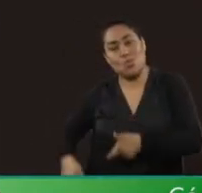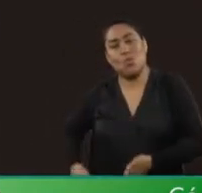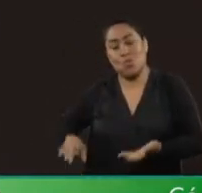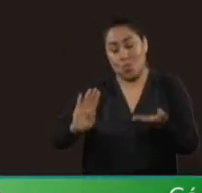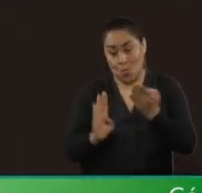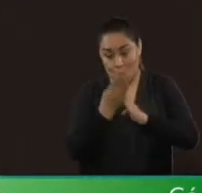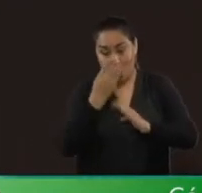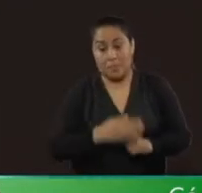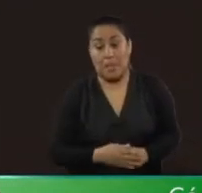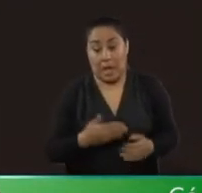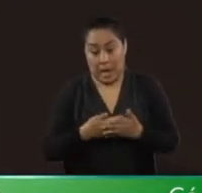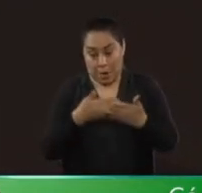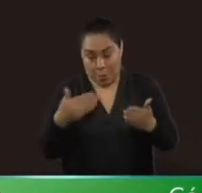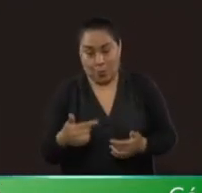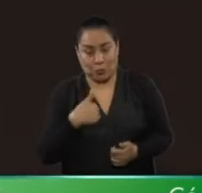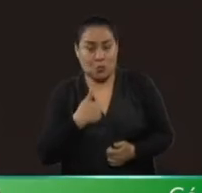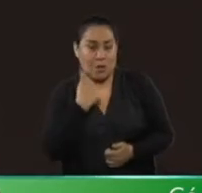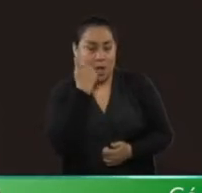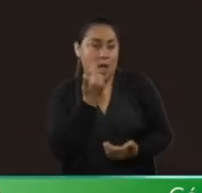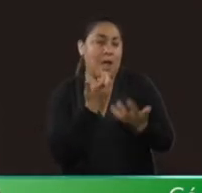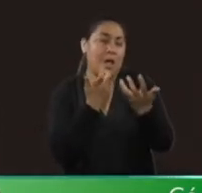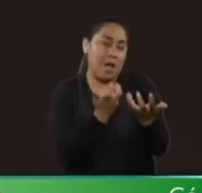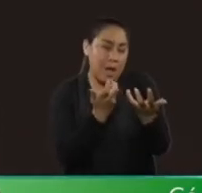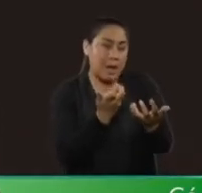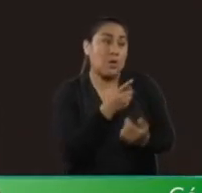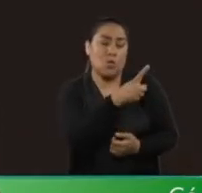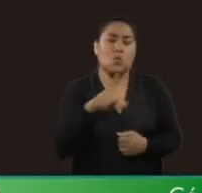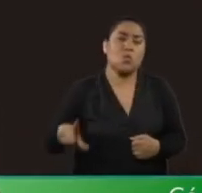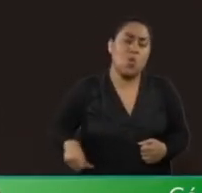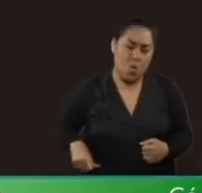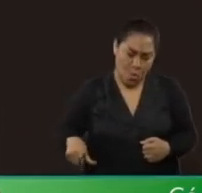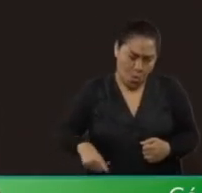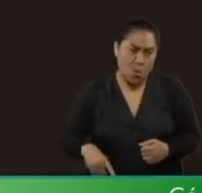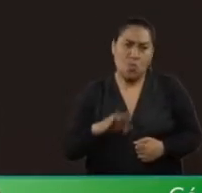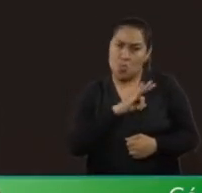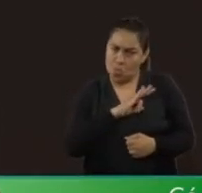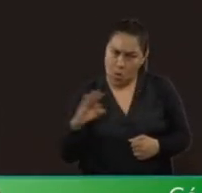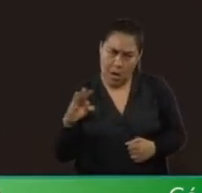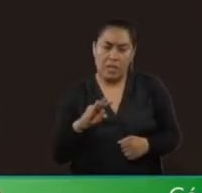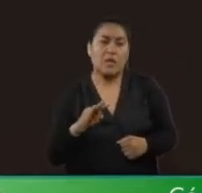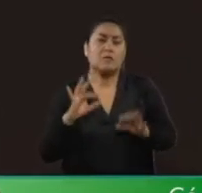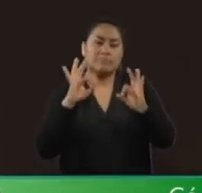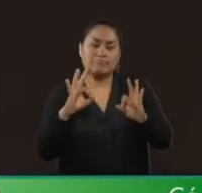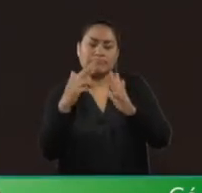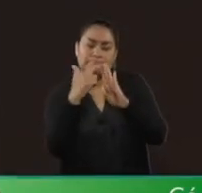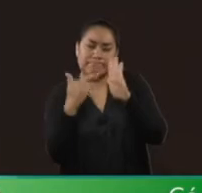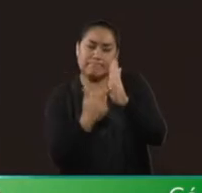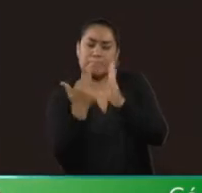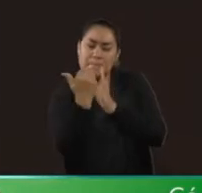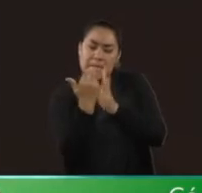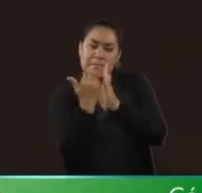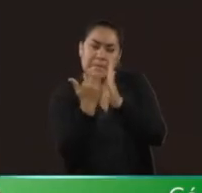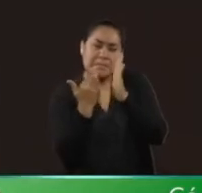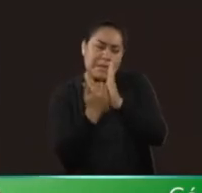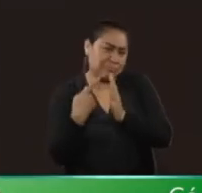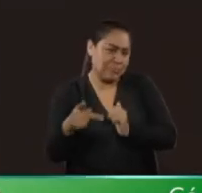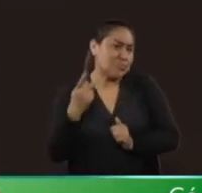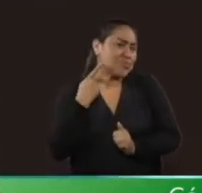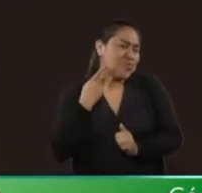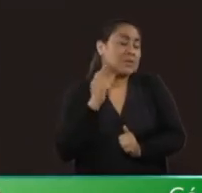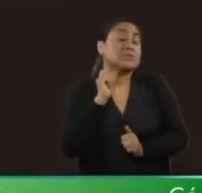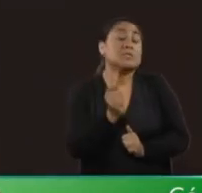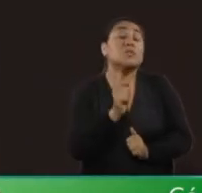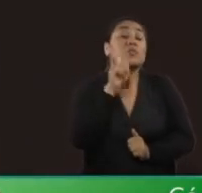y por ello me encantaría que el Estado promueva políticas públicas suficientes y necesarias para que las